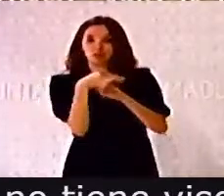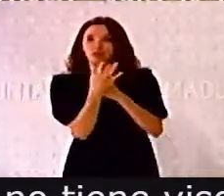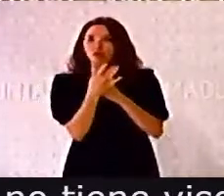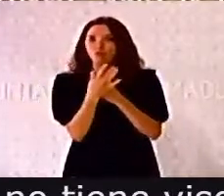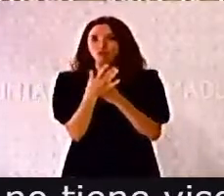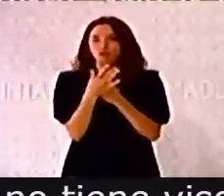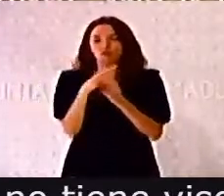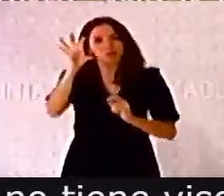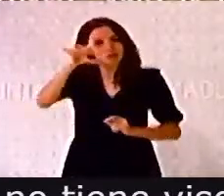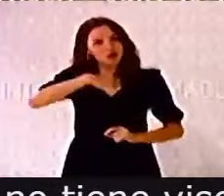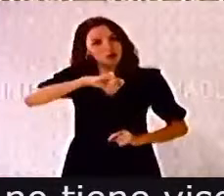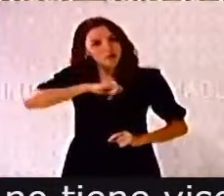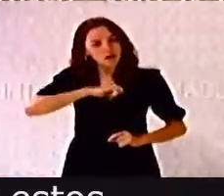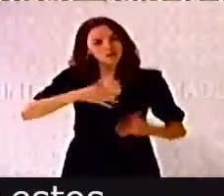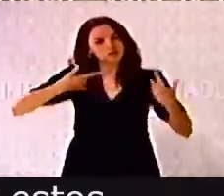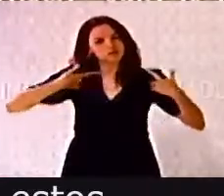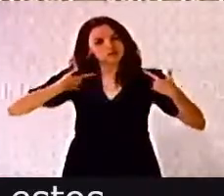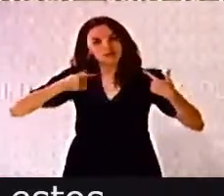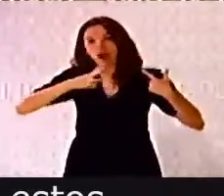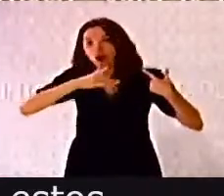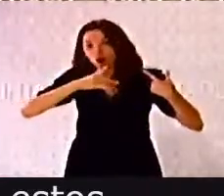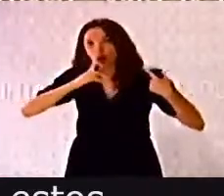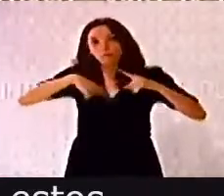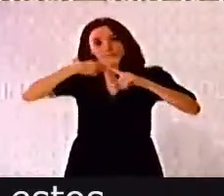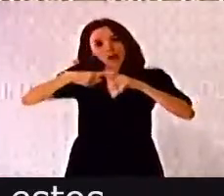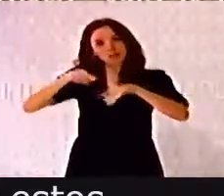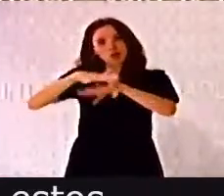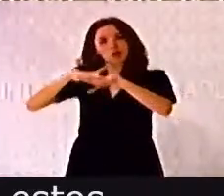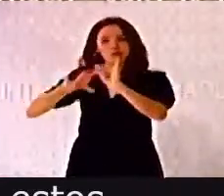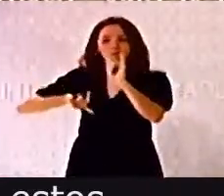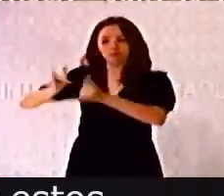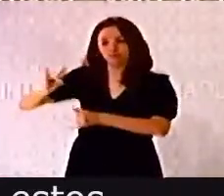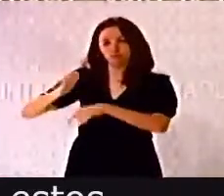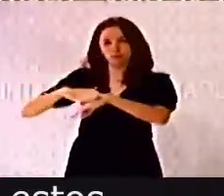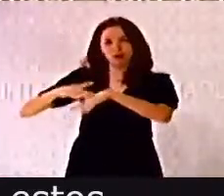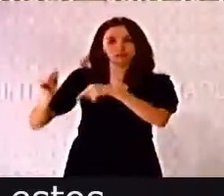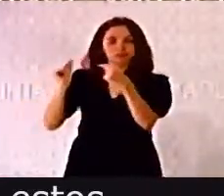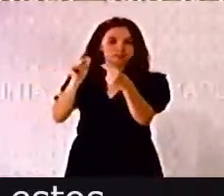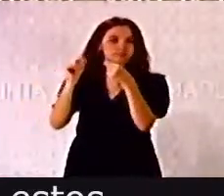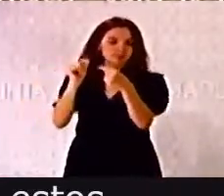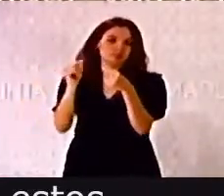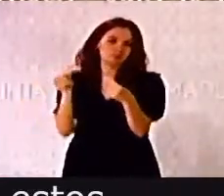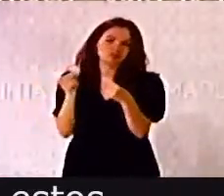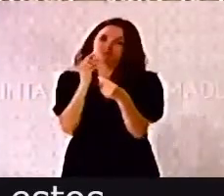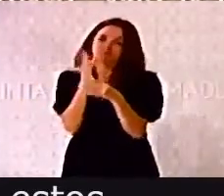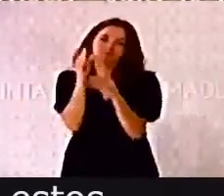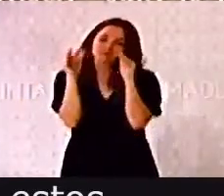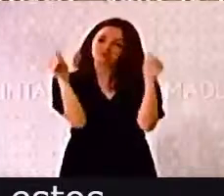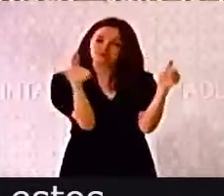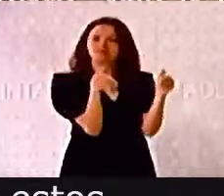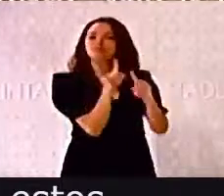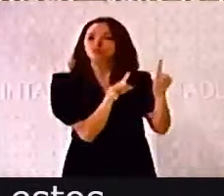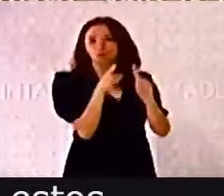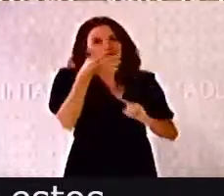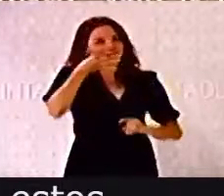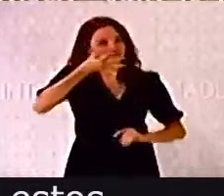pasando el país, solo nos falta meternos en una moción de censura a discutir en el mes de septiembre en vez de estar resolviendo problemas, ¿no?